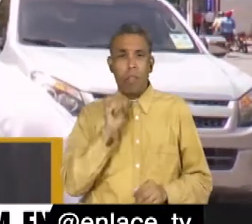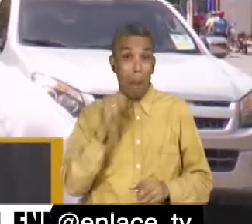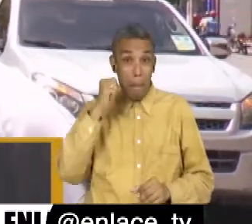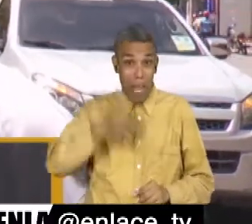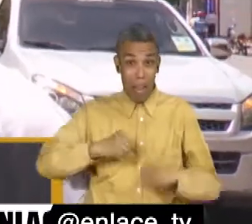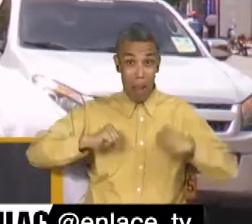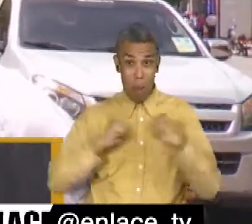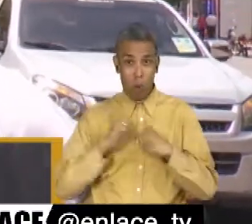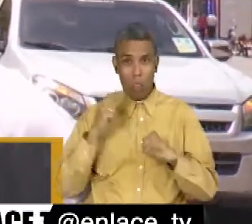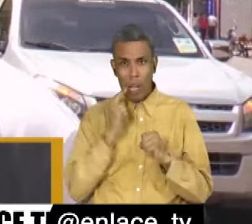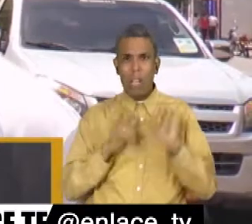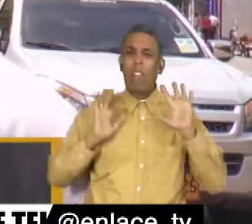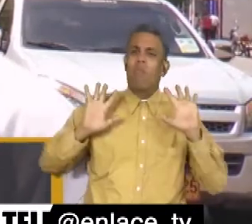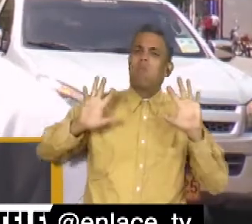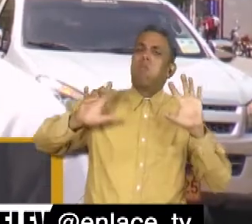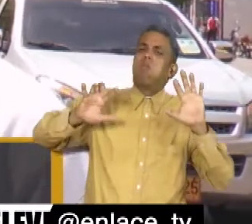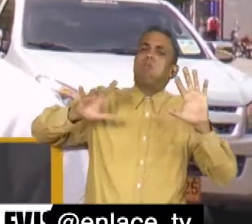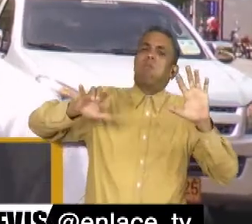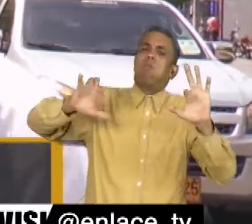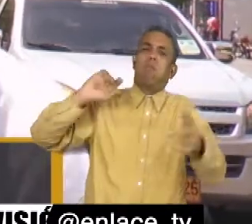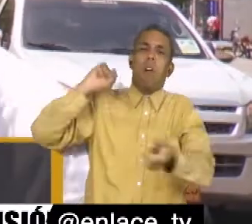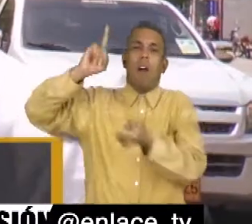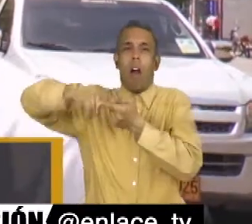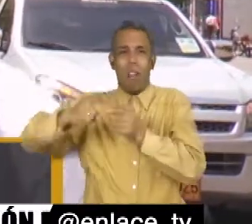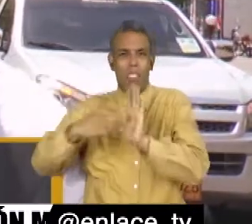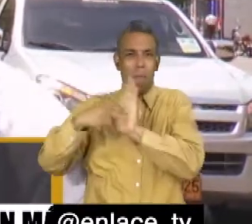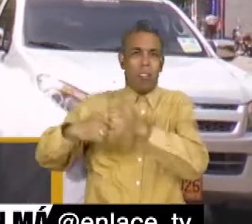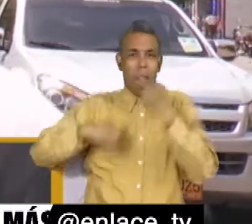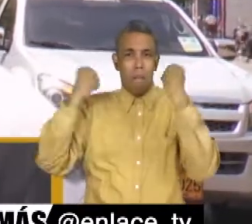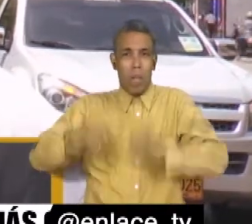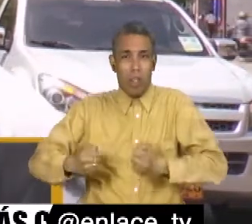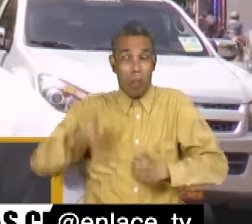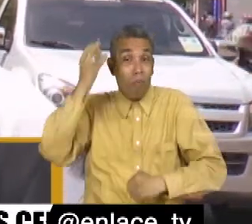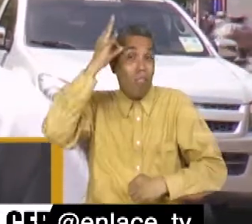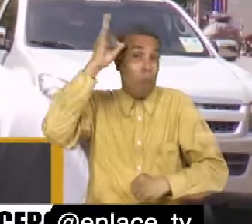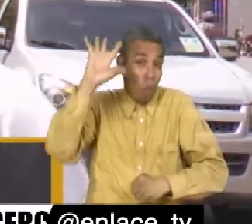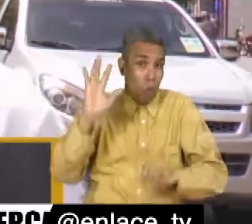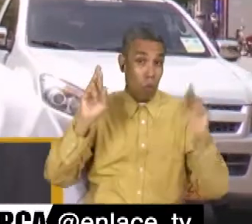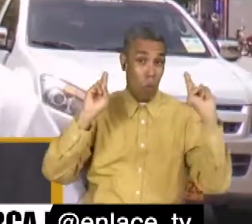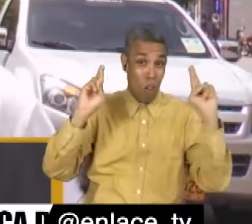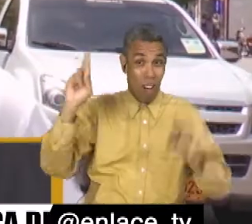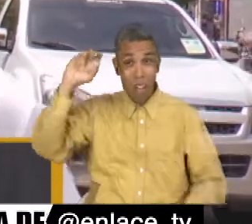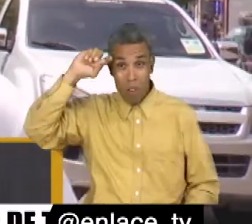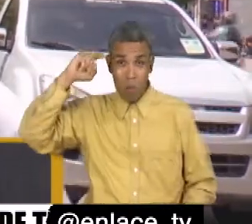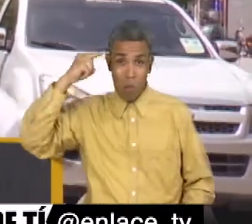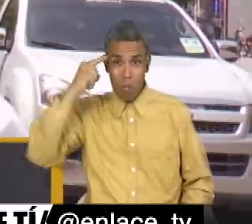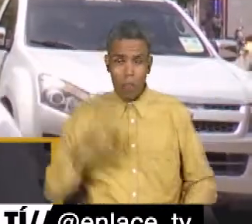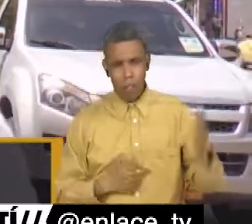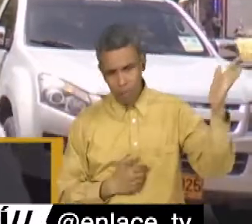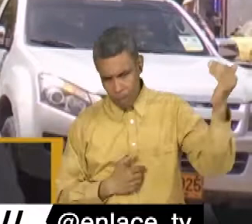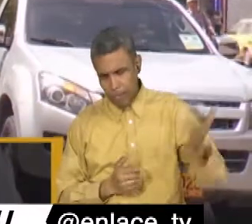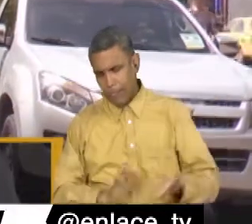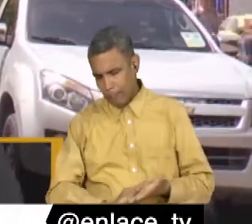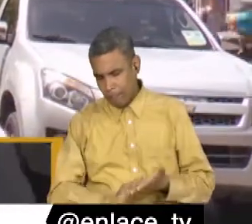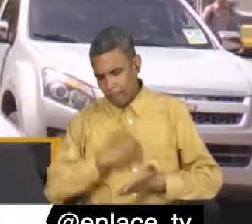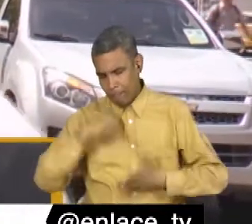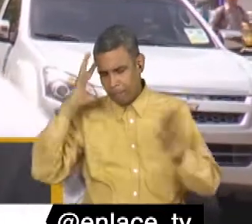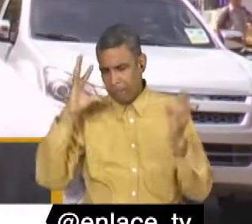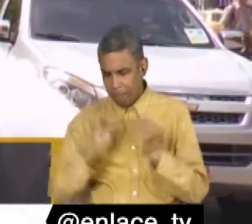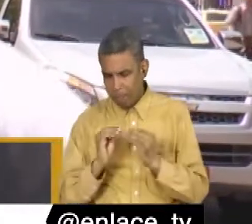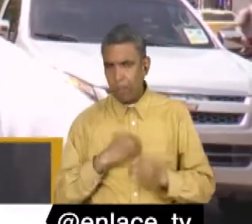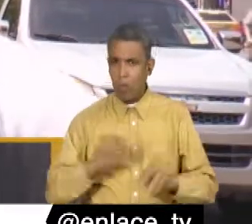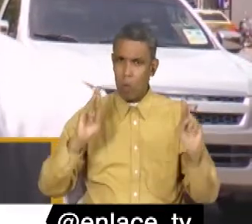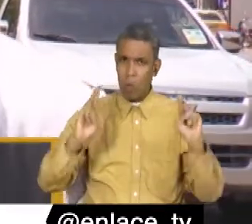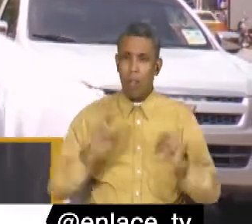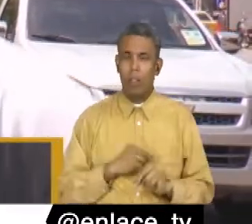que el gobierno de una vez por todas decida darle los recursos que la educación pública necesita. Dos puntos fundamentales que